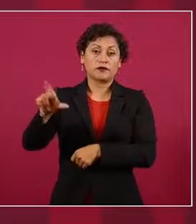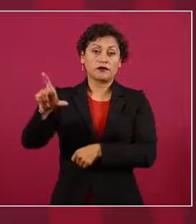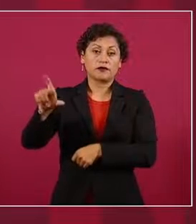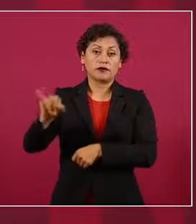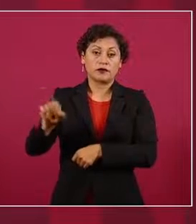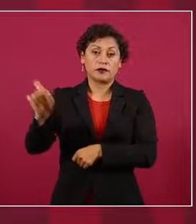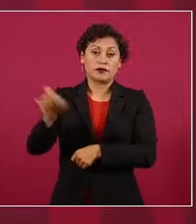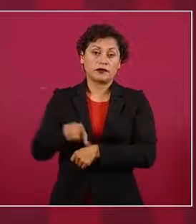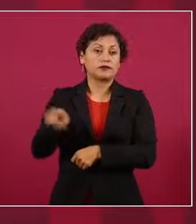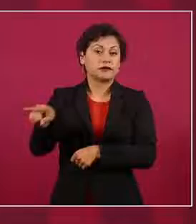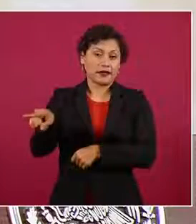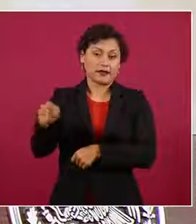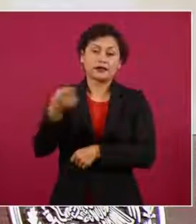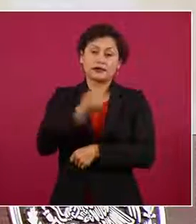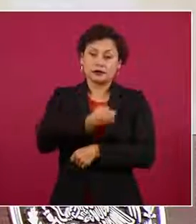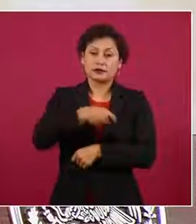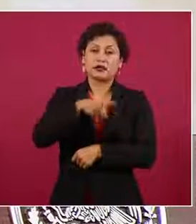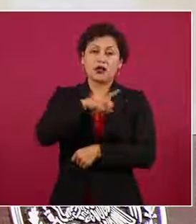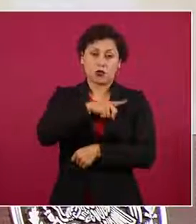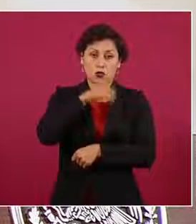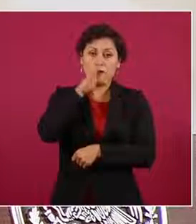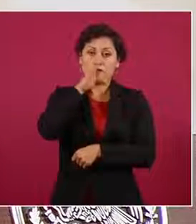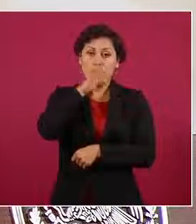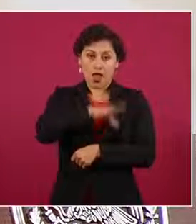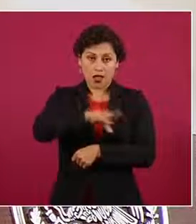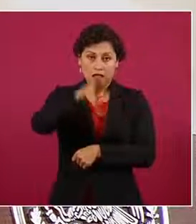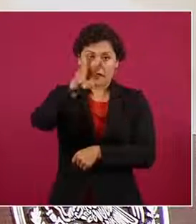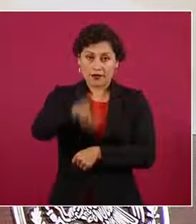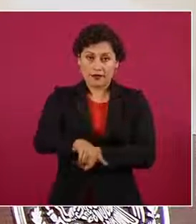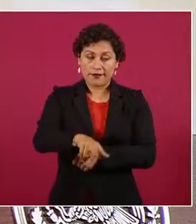verdaderamente está mal de salud.